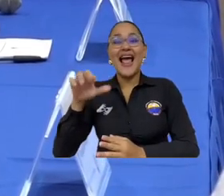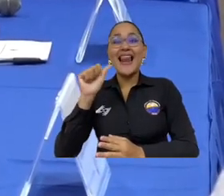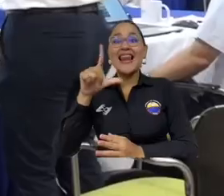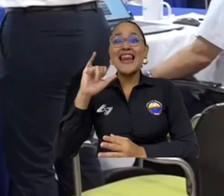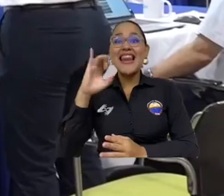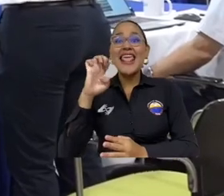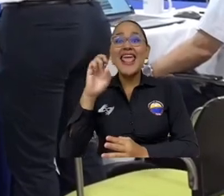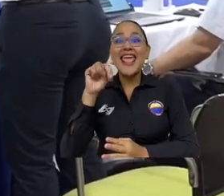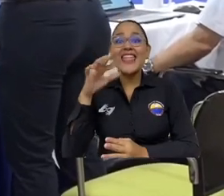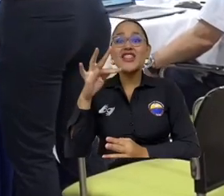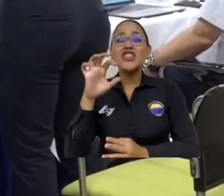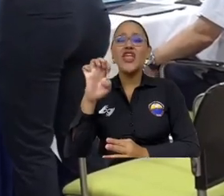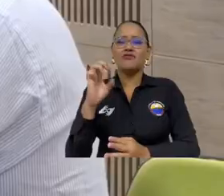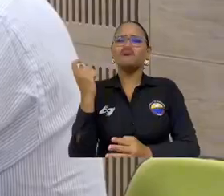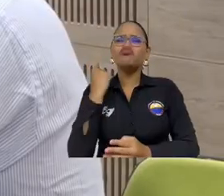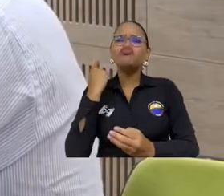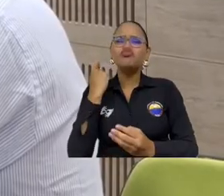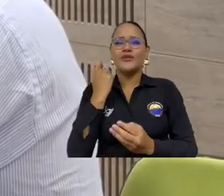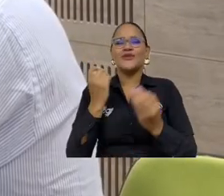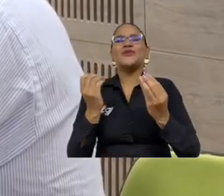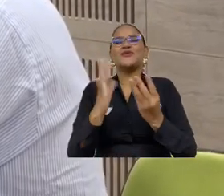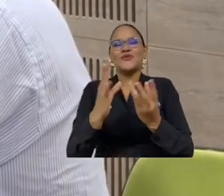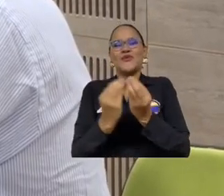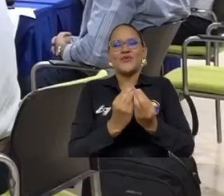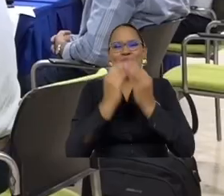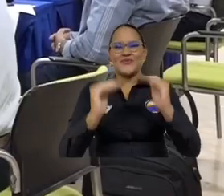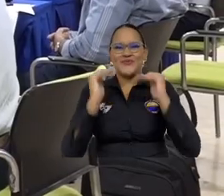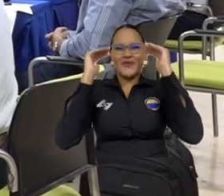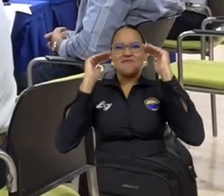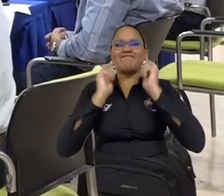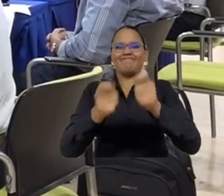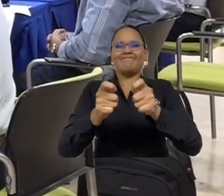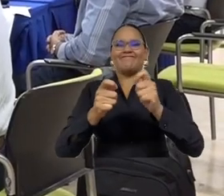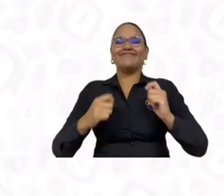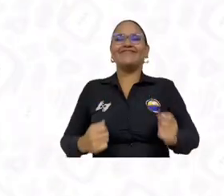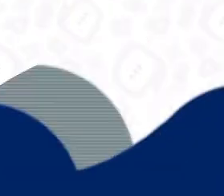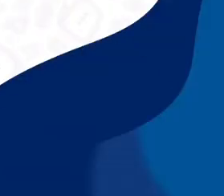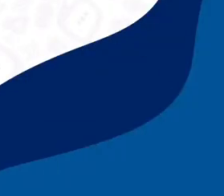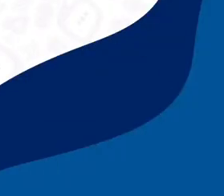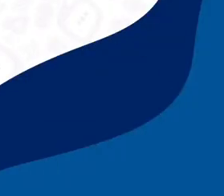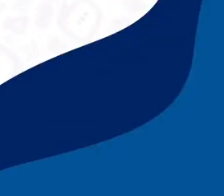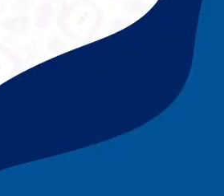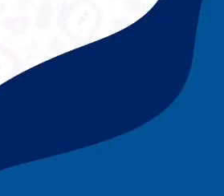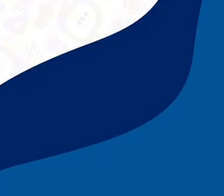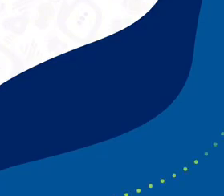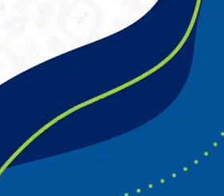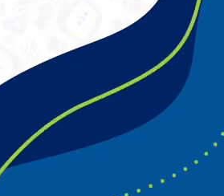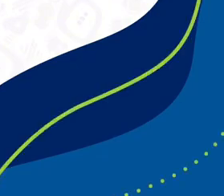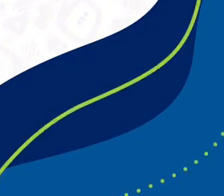sobresaliente al rector de la Universidad del Magdalena durante la reciente sesión del Consejo Superior.